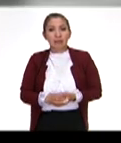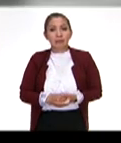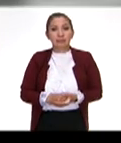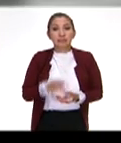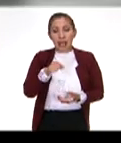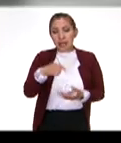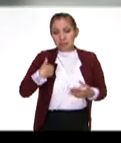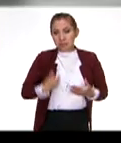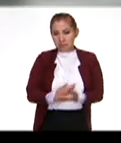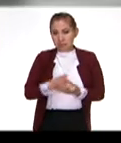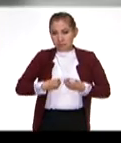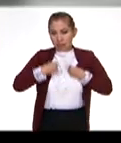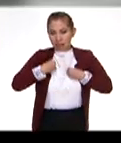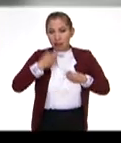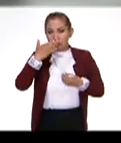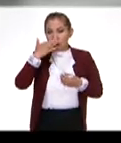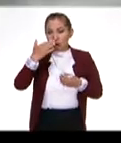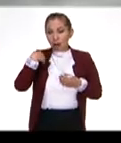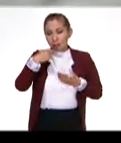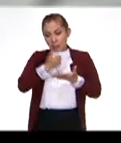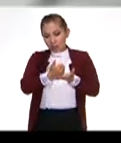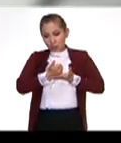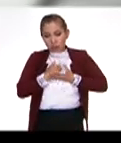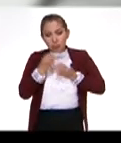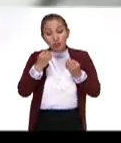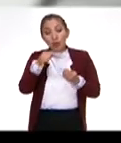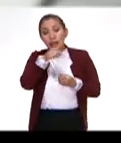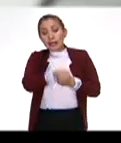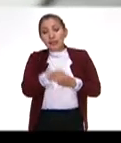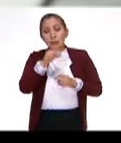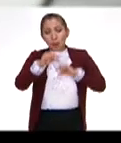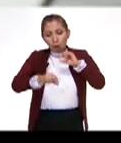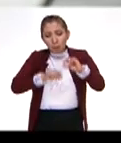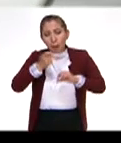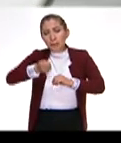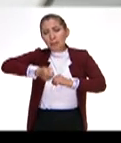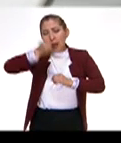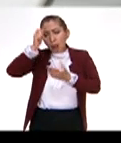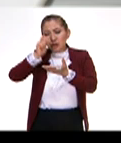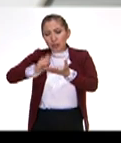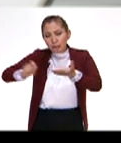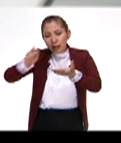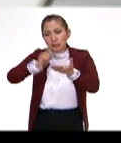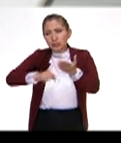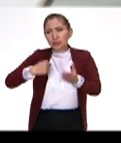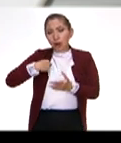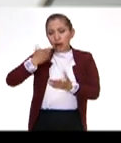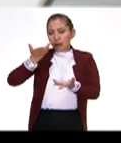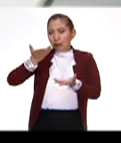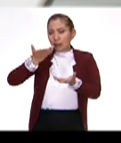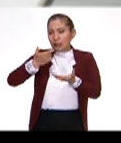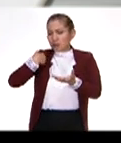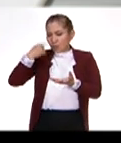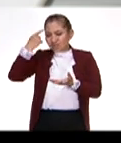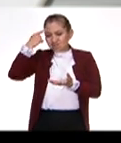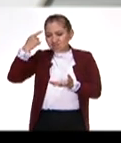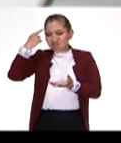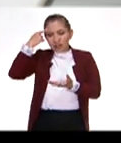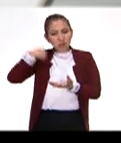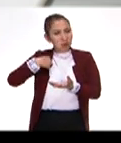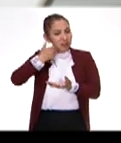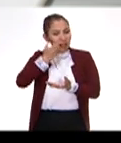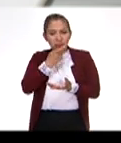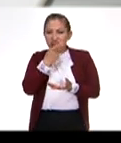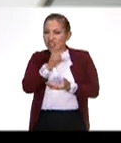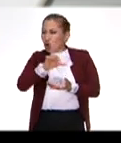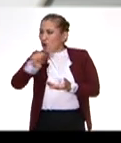California, que radica en Sonora, que me tendió la mano, y así fueron fluyendo los primeros textos, y siempre estuve presente que quería yo